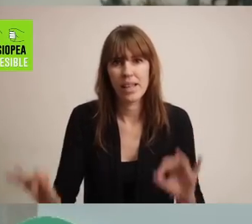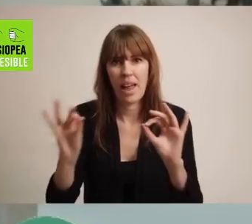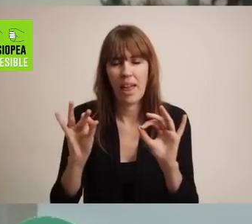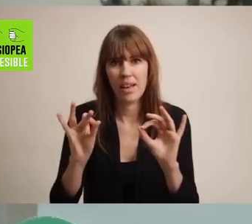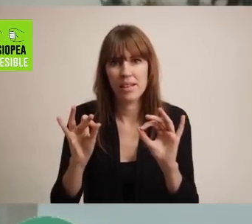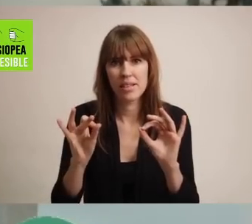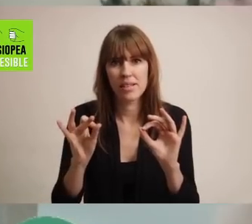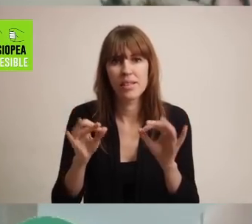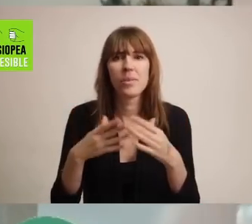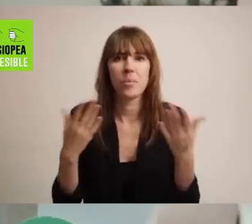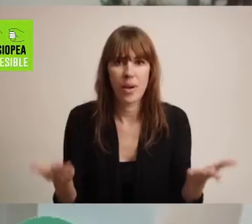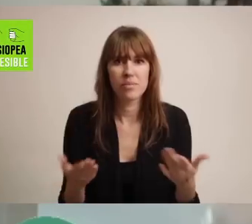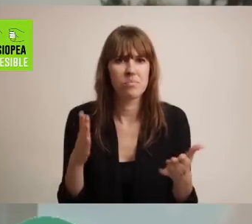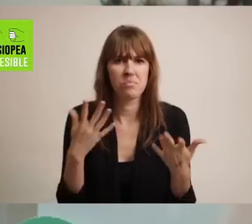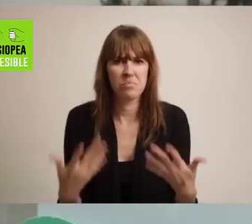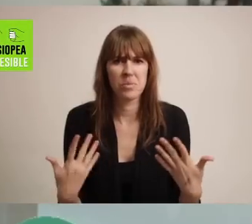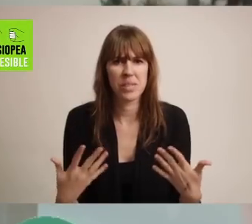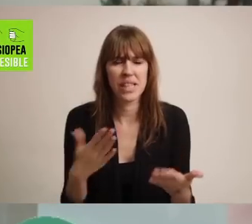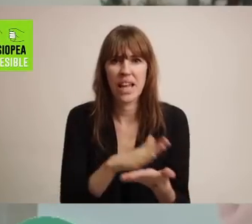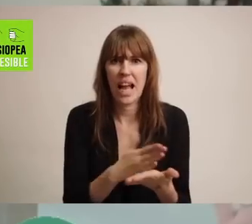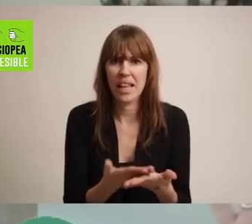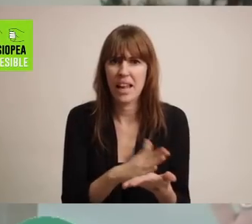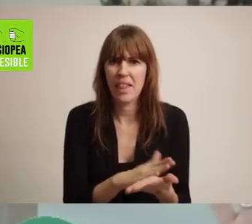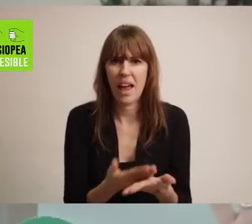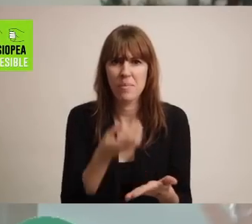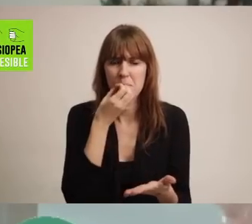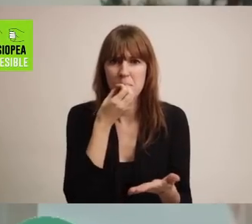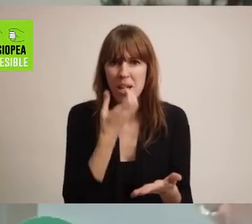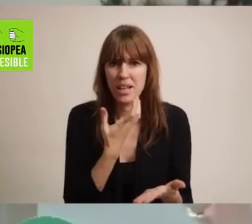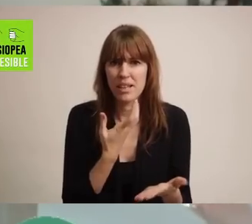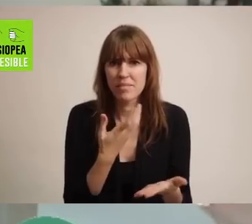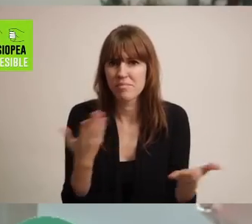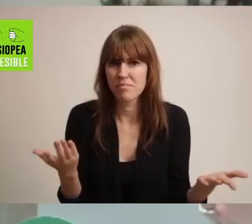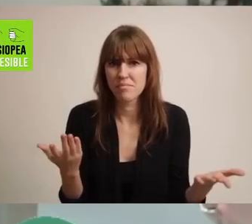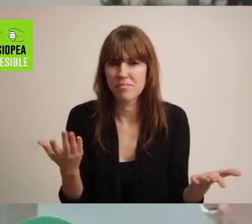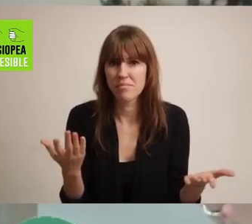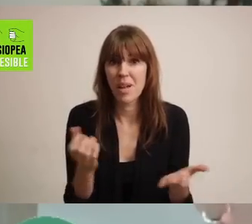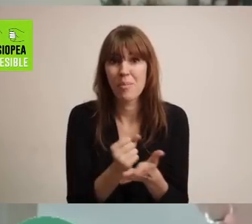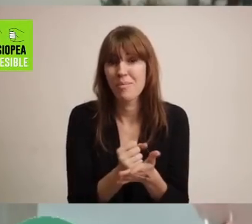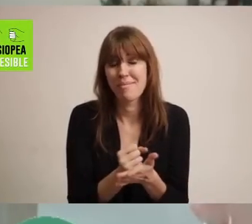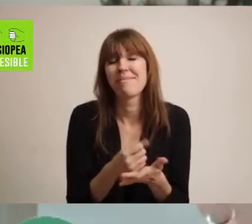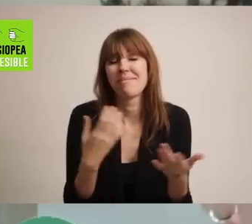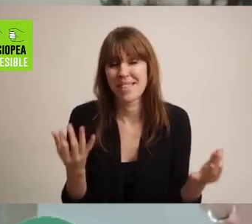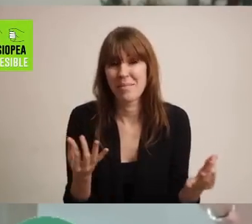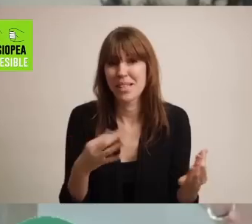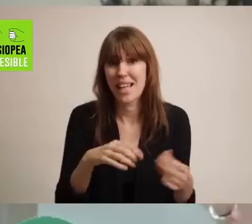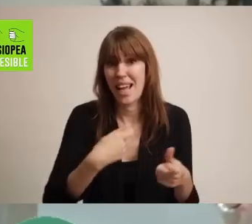añadir, no pasa nada, si tú canalizas eso, está todo bien. Porque si no, no vende. Y eso es